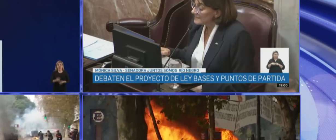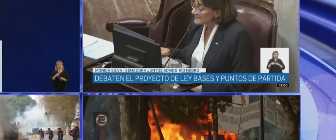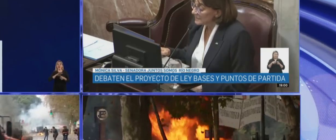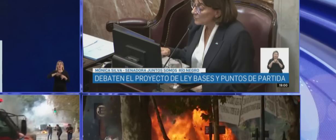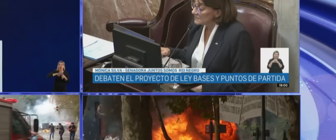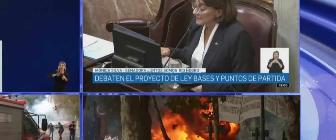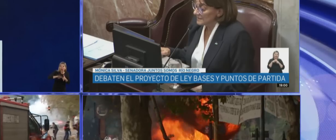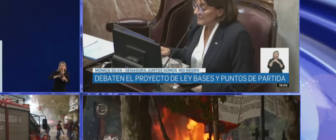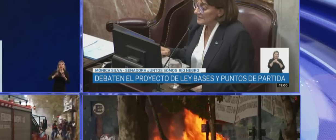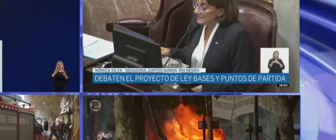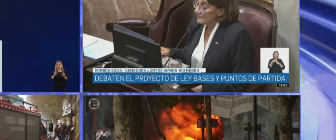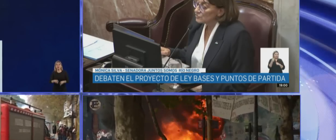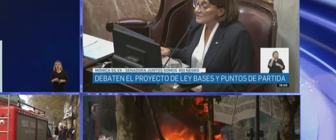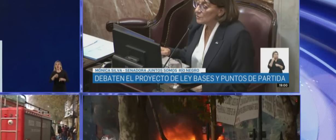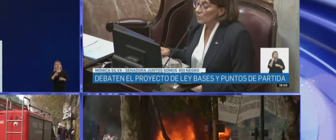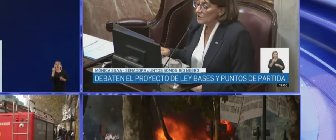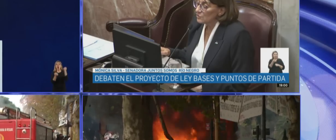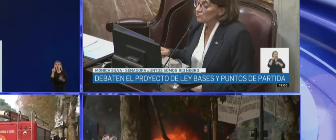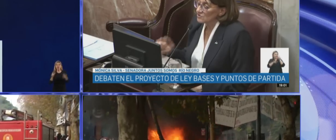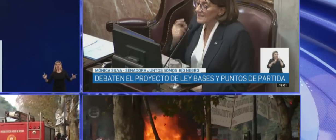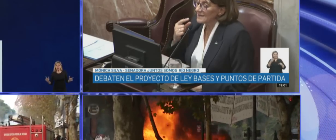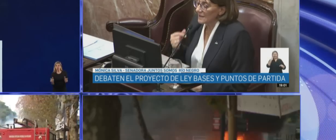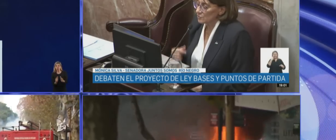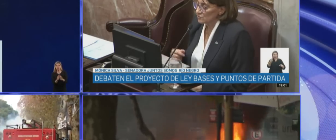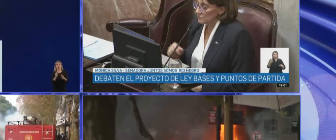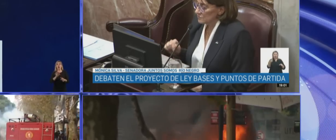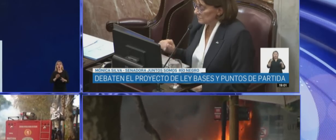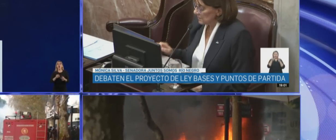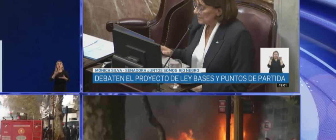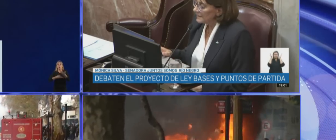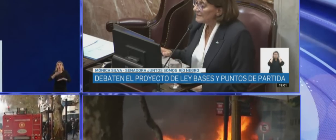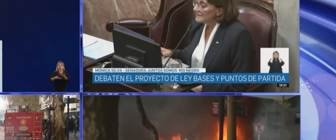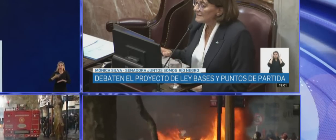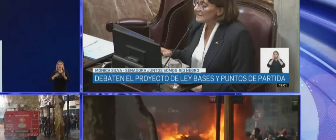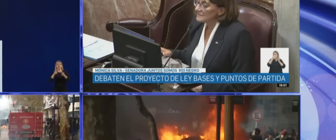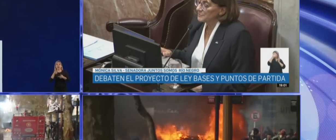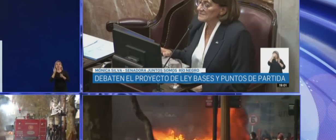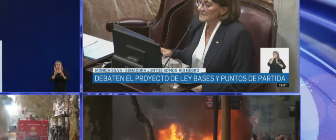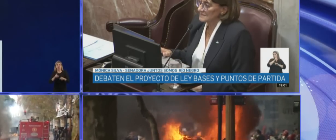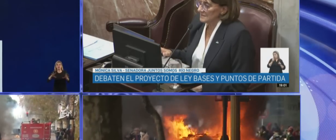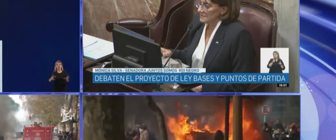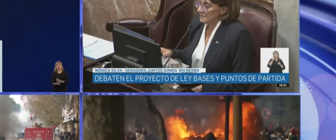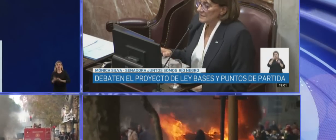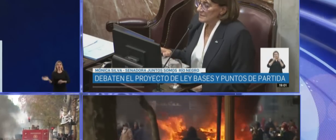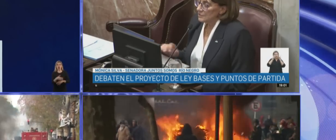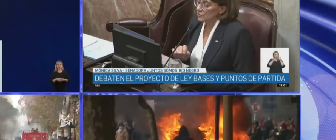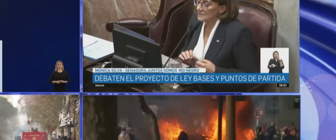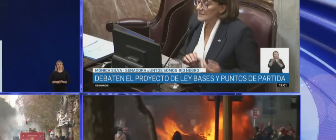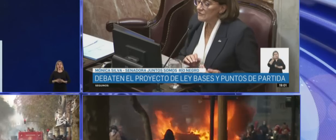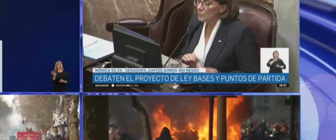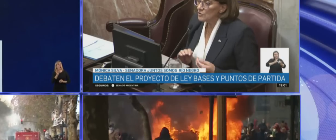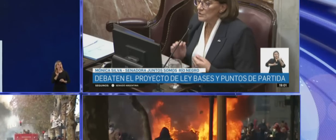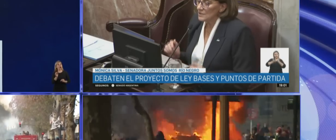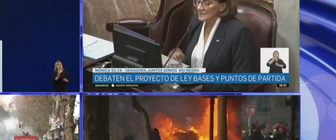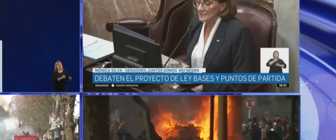del desaliento de la actividad económica y de la burocracia que entorpece todo. O alternativamente podemos retornar la senda de